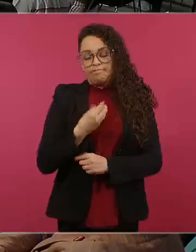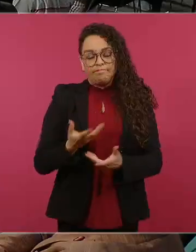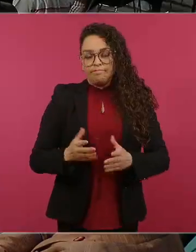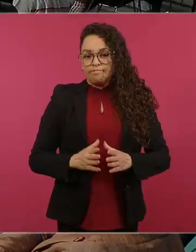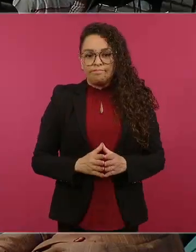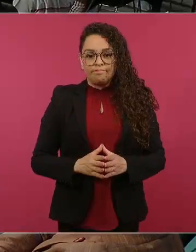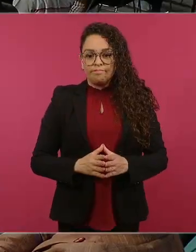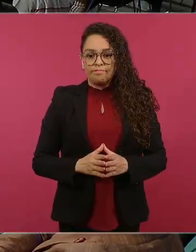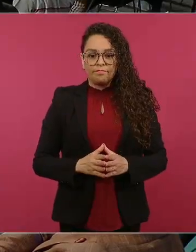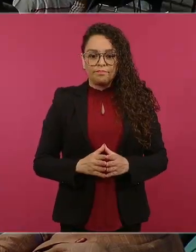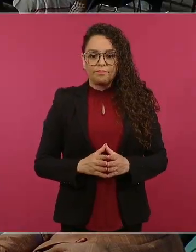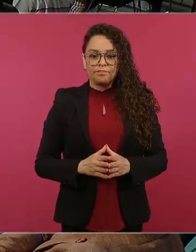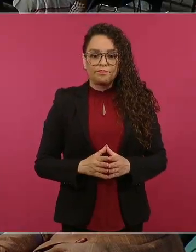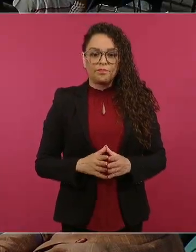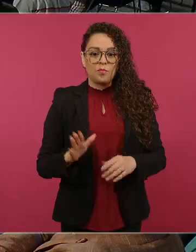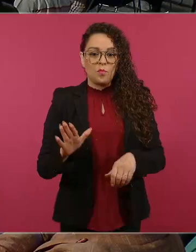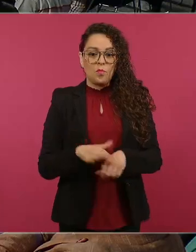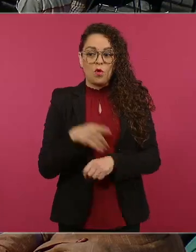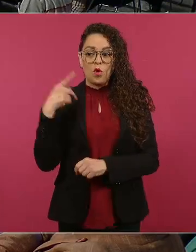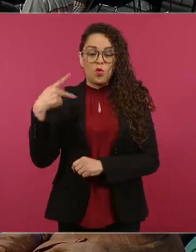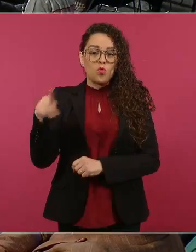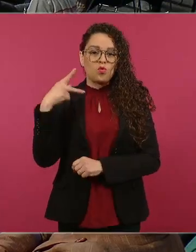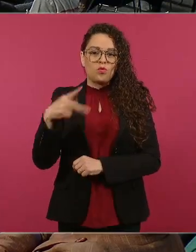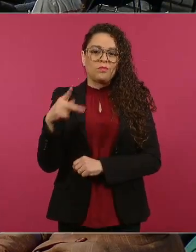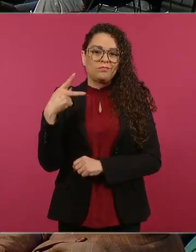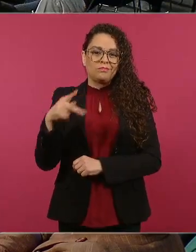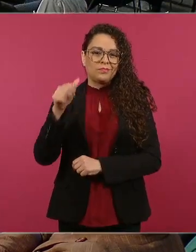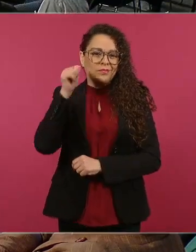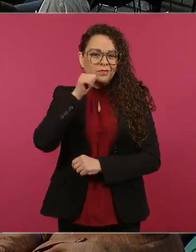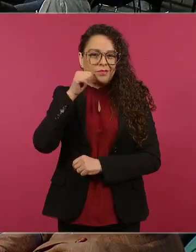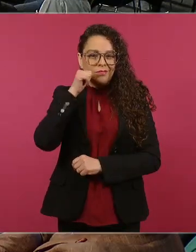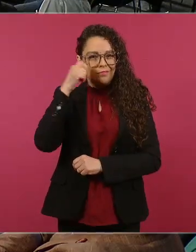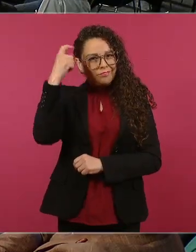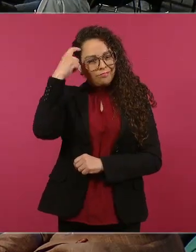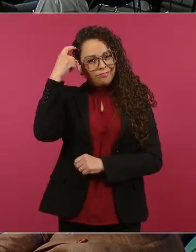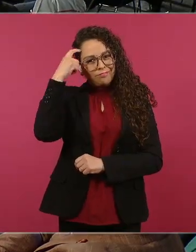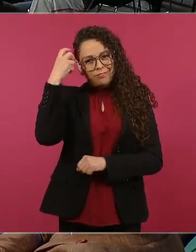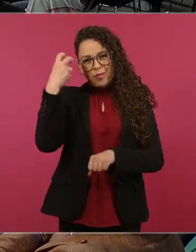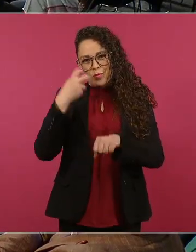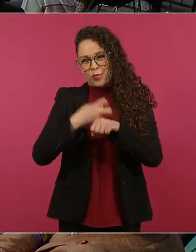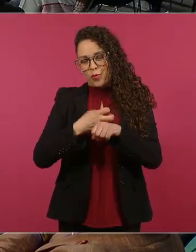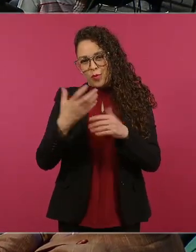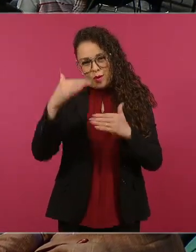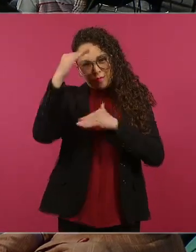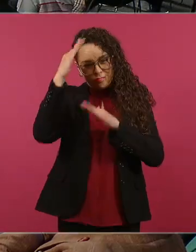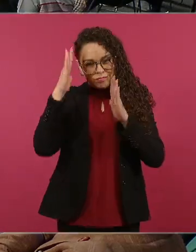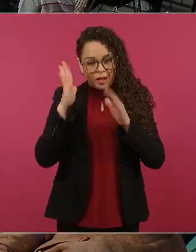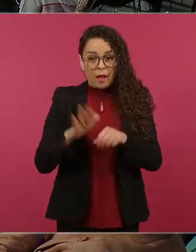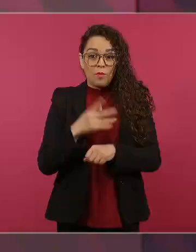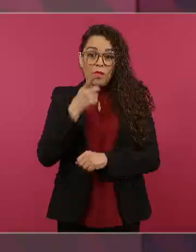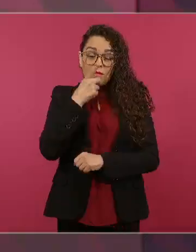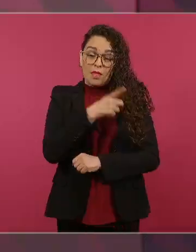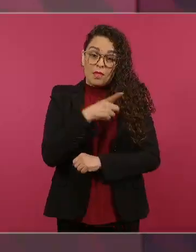y que siempre hablan de que por el debido proceso,